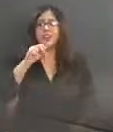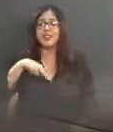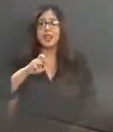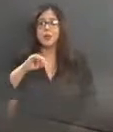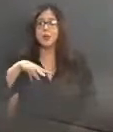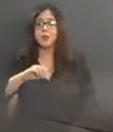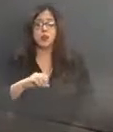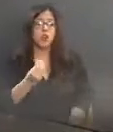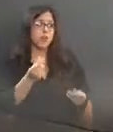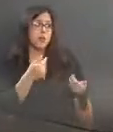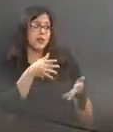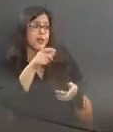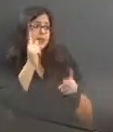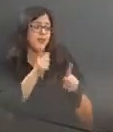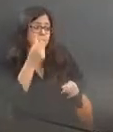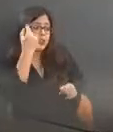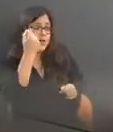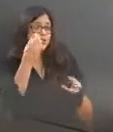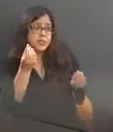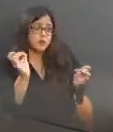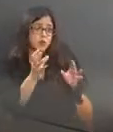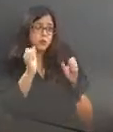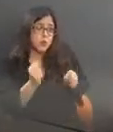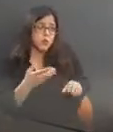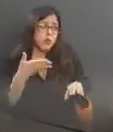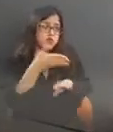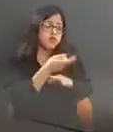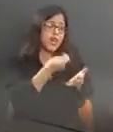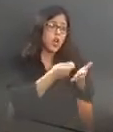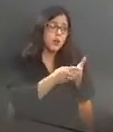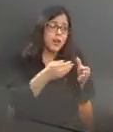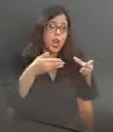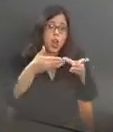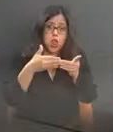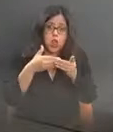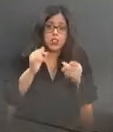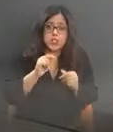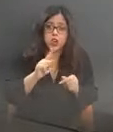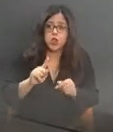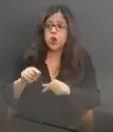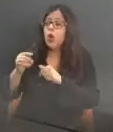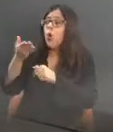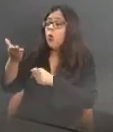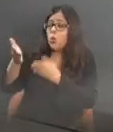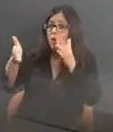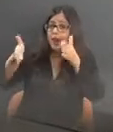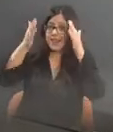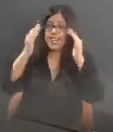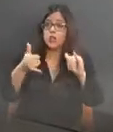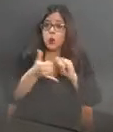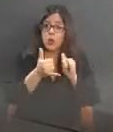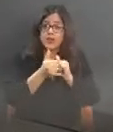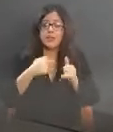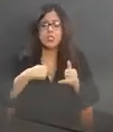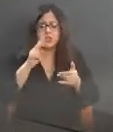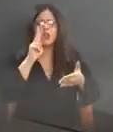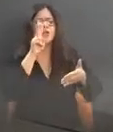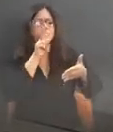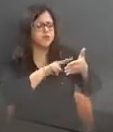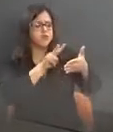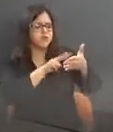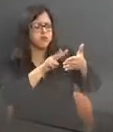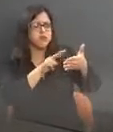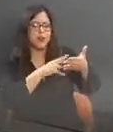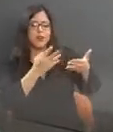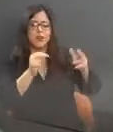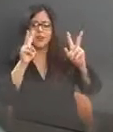compraron unos dólares ahora ahí al parece que sí. Cristian usted, Pino tiene la respuesta. Estaba atento usted al WhatsApp, yo estoy atento aquí a las pantallas, cómo se estaba moviendo el